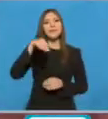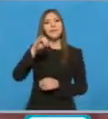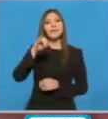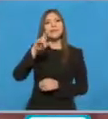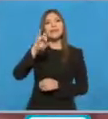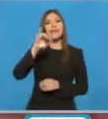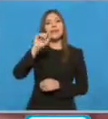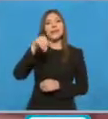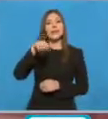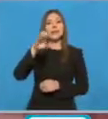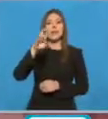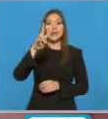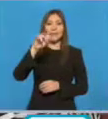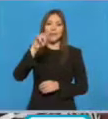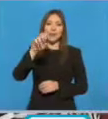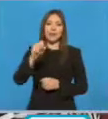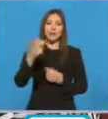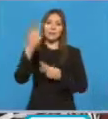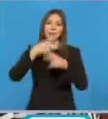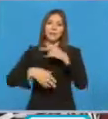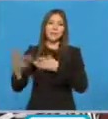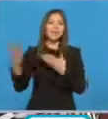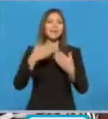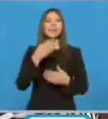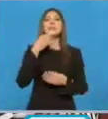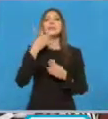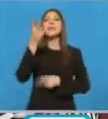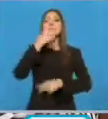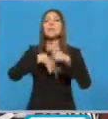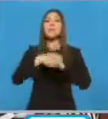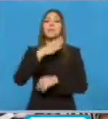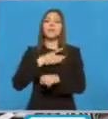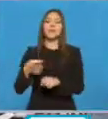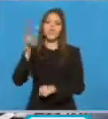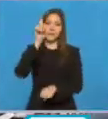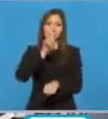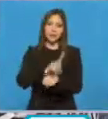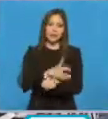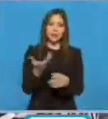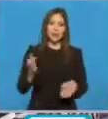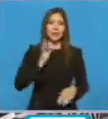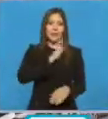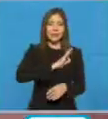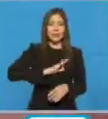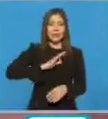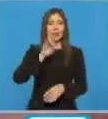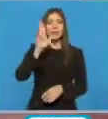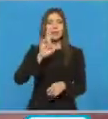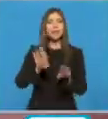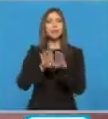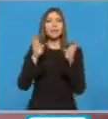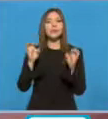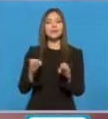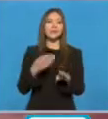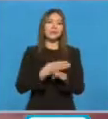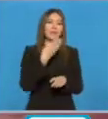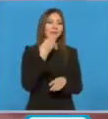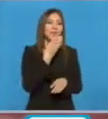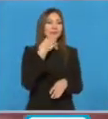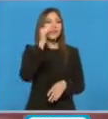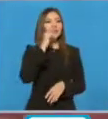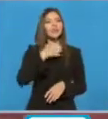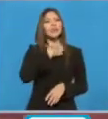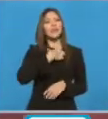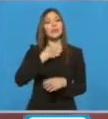Cervantes, grafóloga, y está aquí con nosotros. ¿Cómo estás, Bienvenida, Miriam? muy buenos chicos. días. Feliz martes, Miriam, ¿cómo estás? Muy bien. Siempre es un placer tenerte aquí